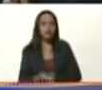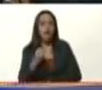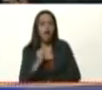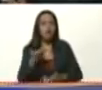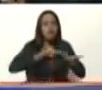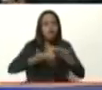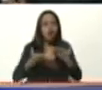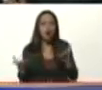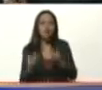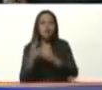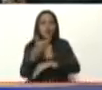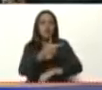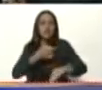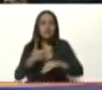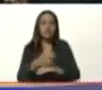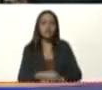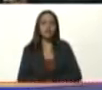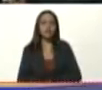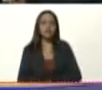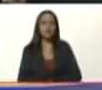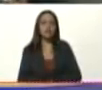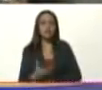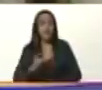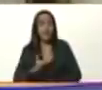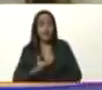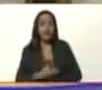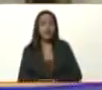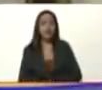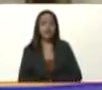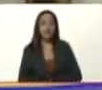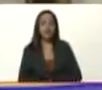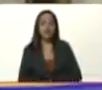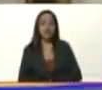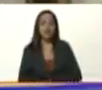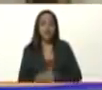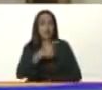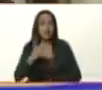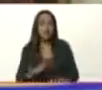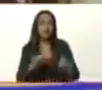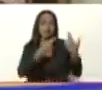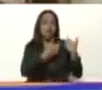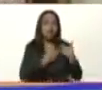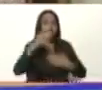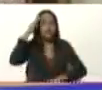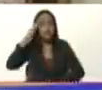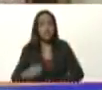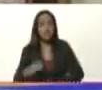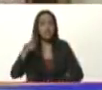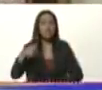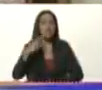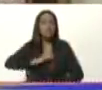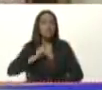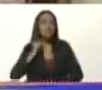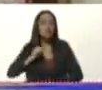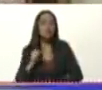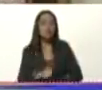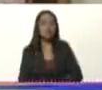conversación con el gobernador, la gobernadora, el alcalde, la alcaldesa, la autoridad civil, la autoridad militar, la autoridad policial.